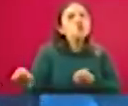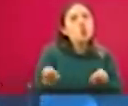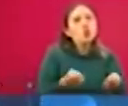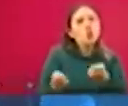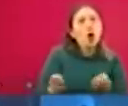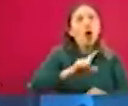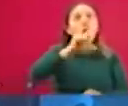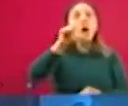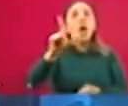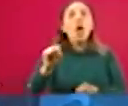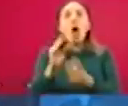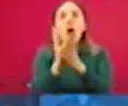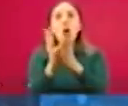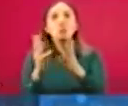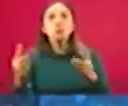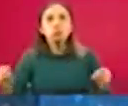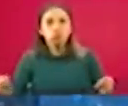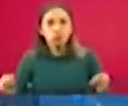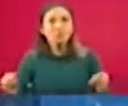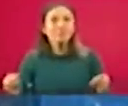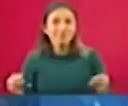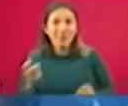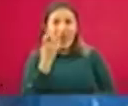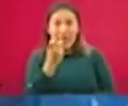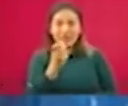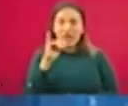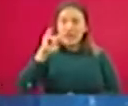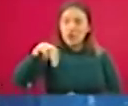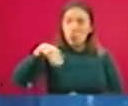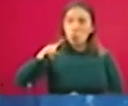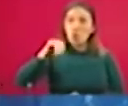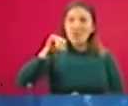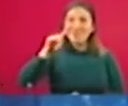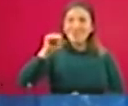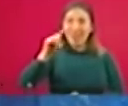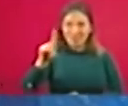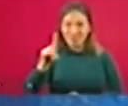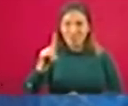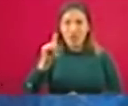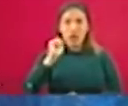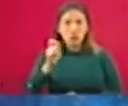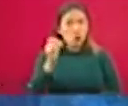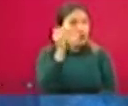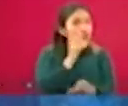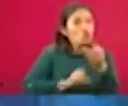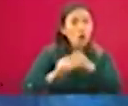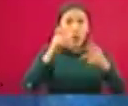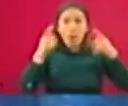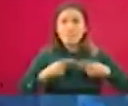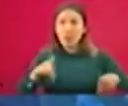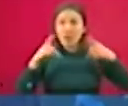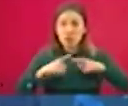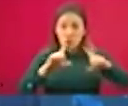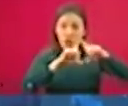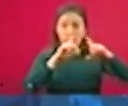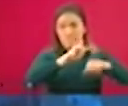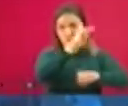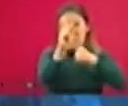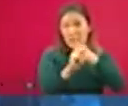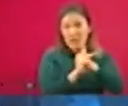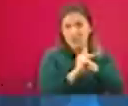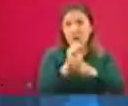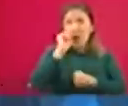40% restante. O sea que las proyecciones no son infalibles, ¿no? De los picos. Exactamente.